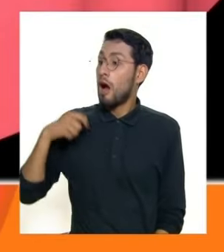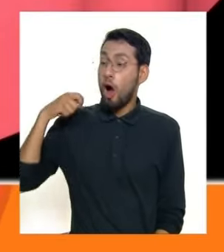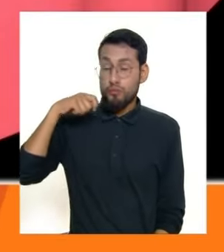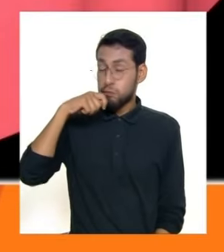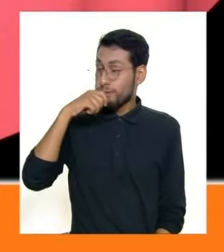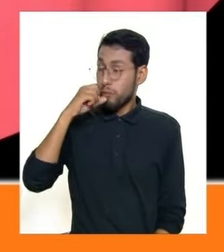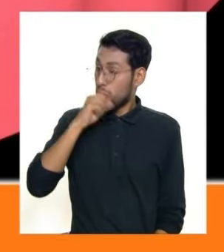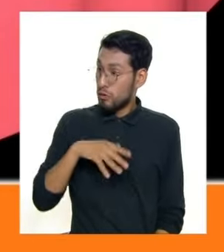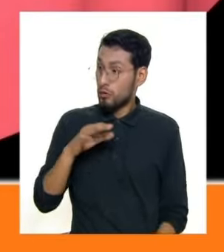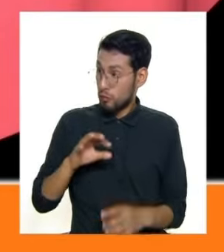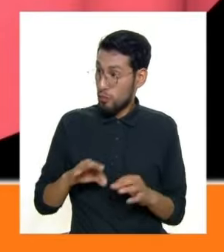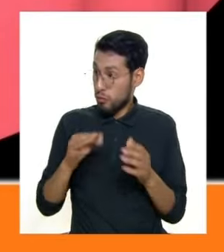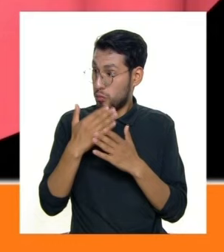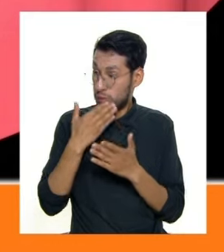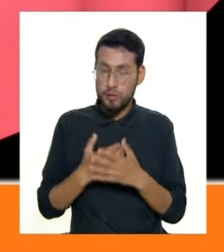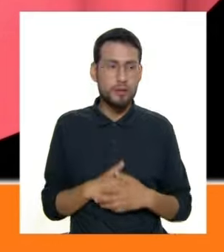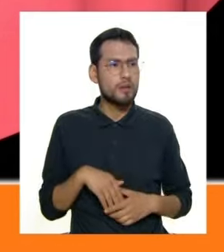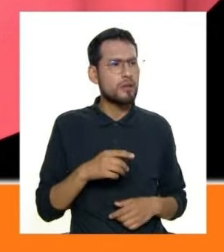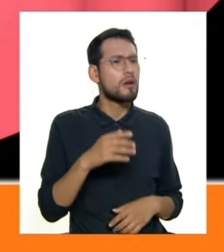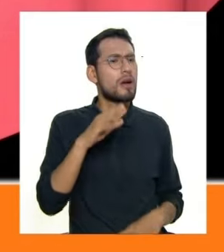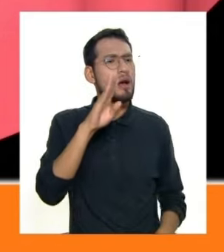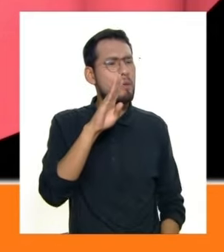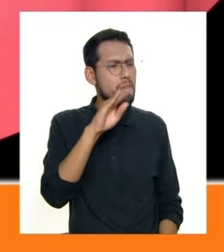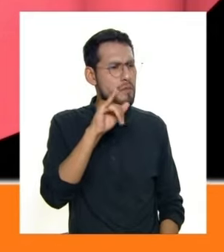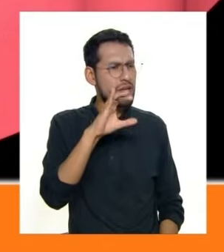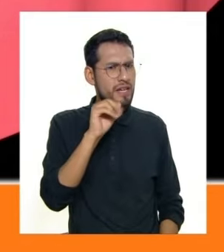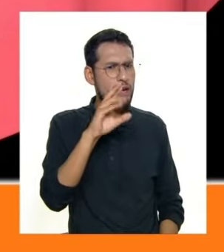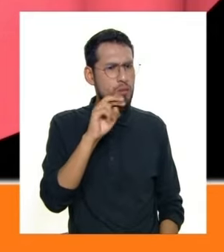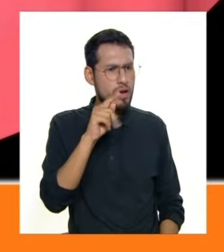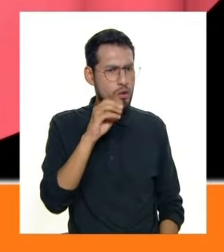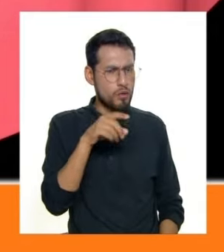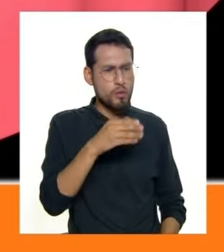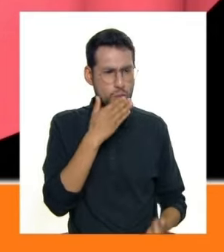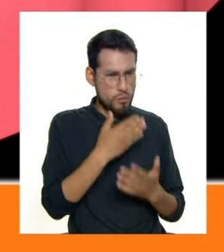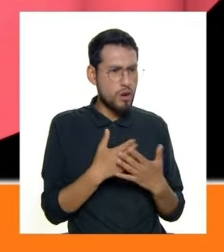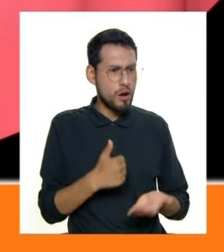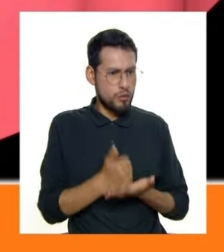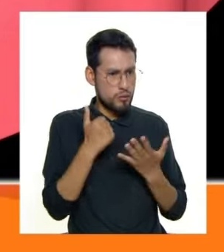en este caso o no? Lo que es el bicarbonato, ¿no? Eso podría ayudar bastante.